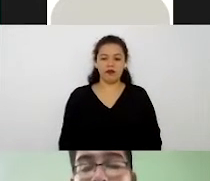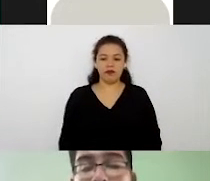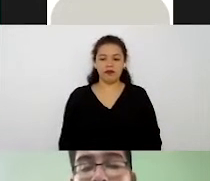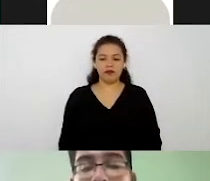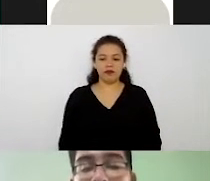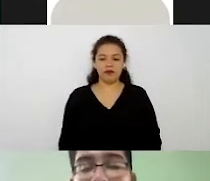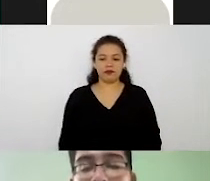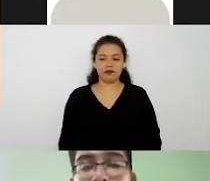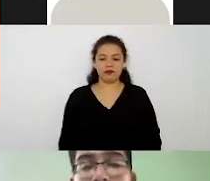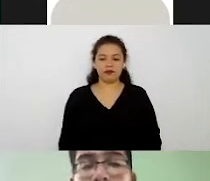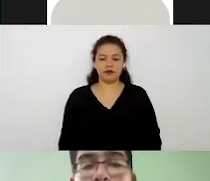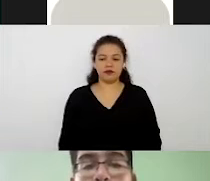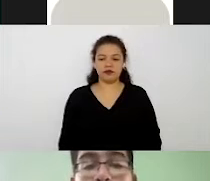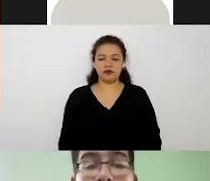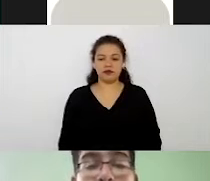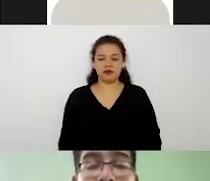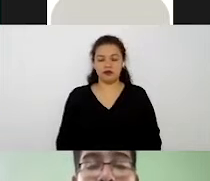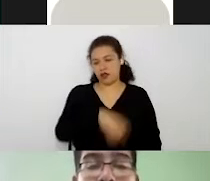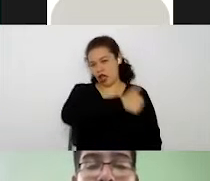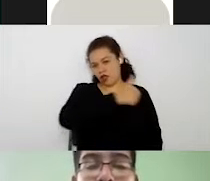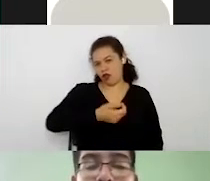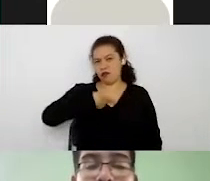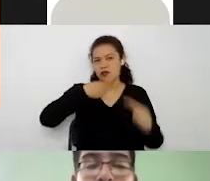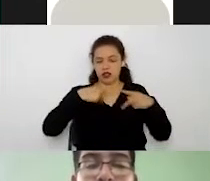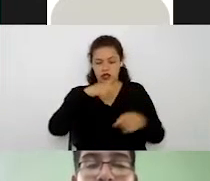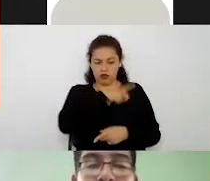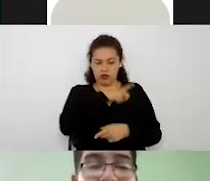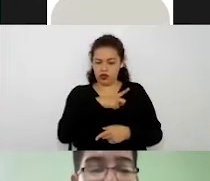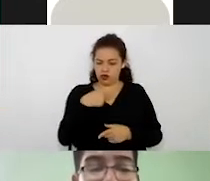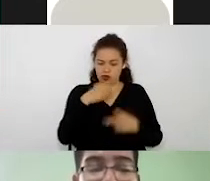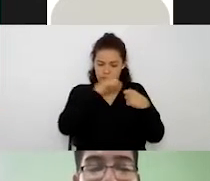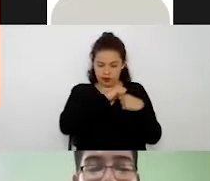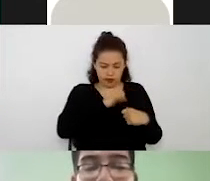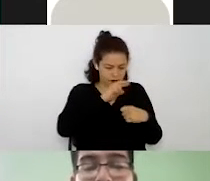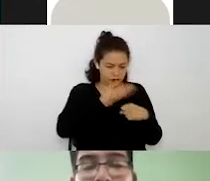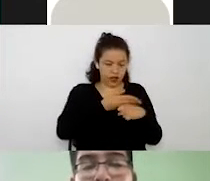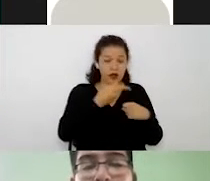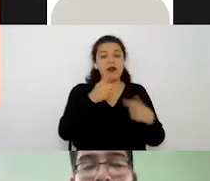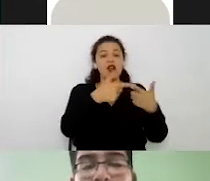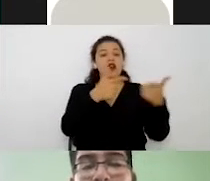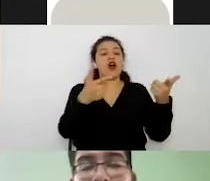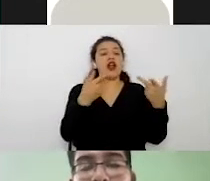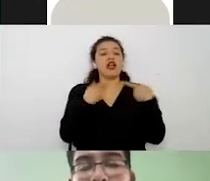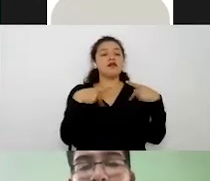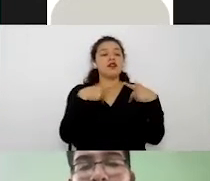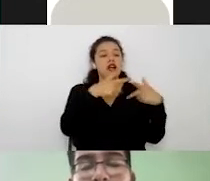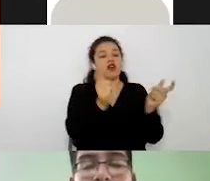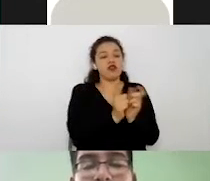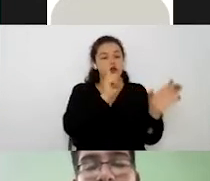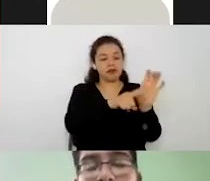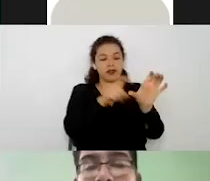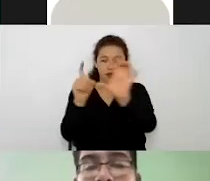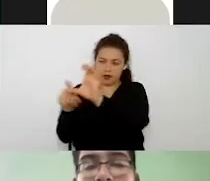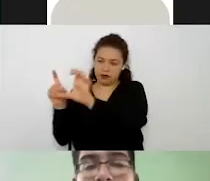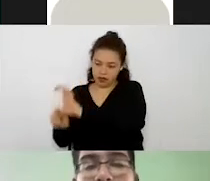es responsable de uno mismo, pero finalmente las brigadas son los responsables de todos los que están dentro del inmueble. Entonces, pues es